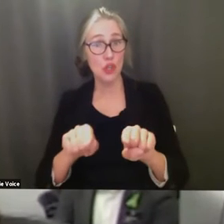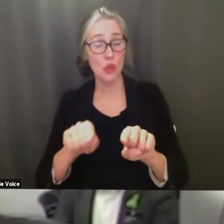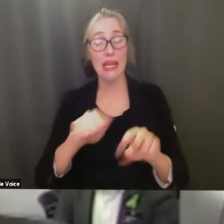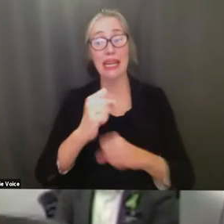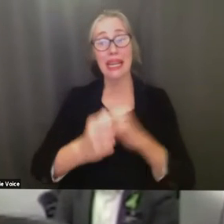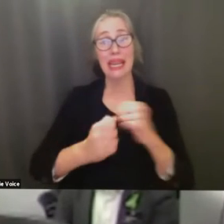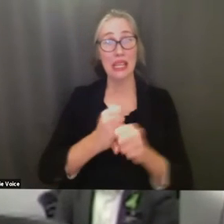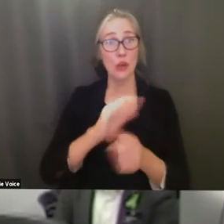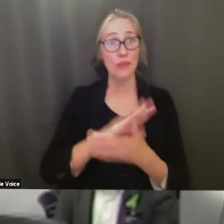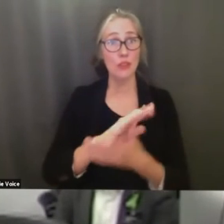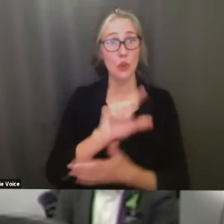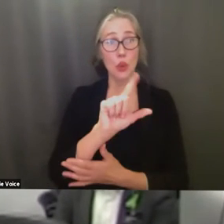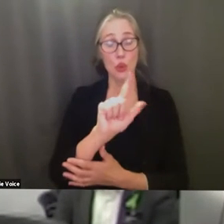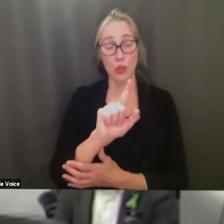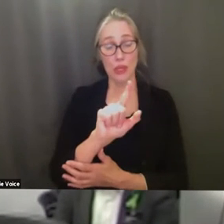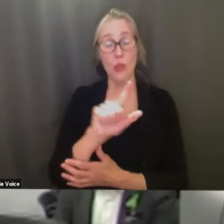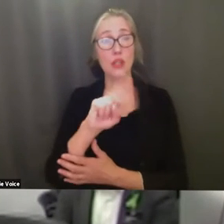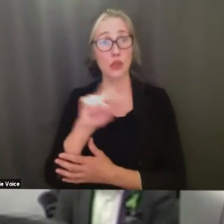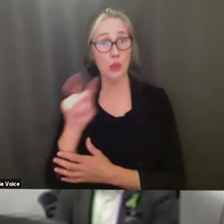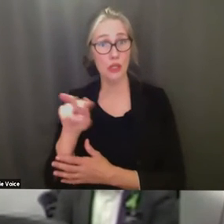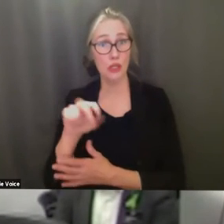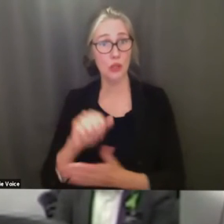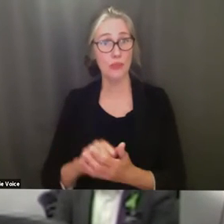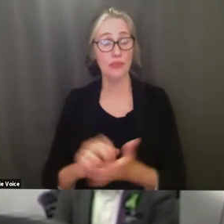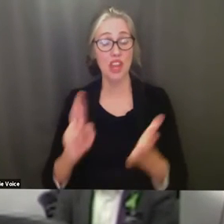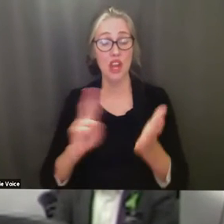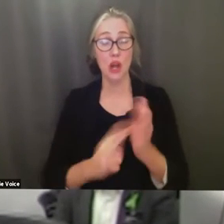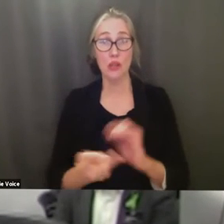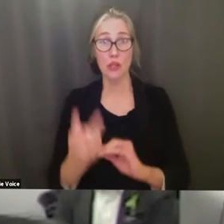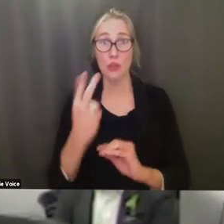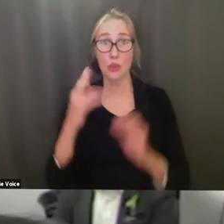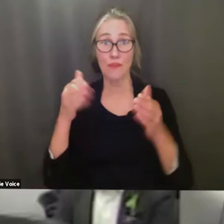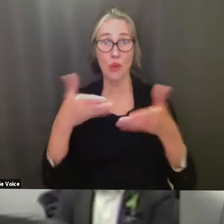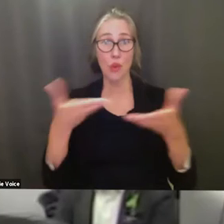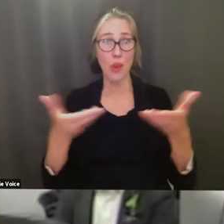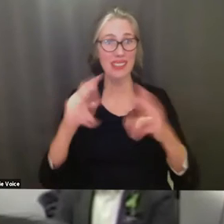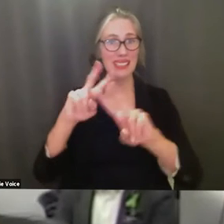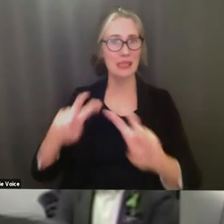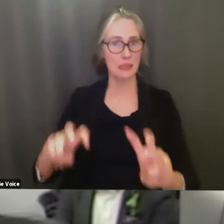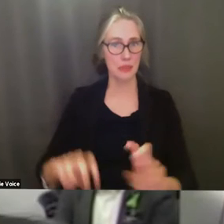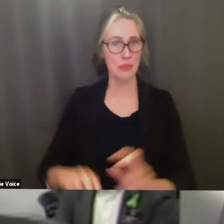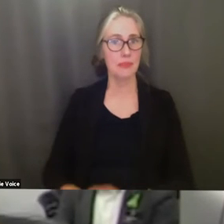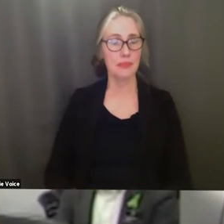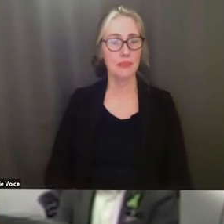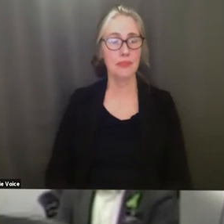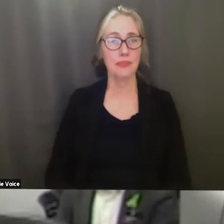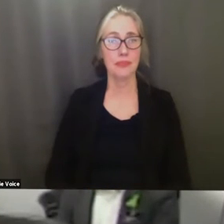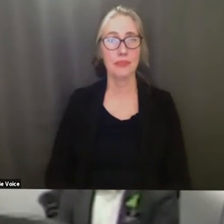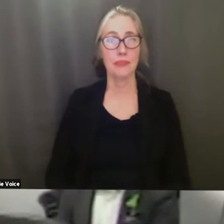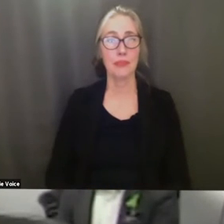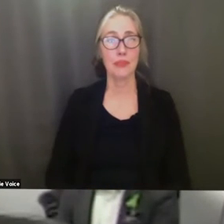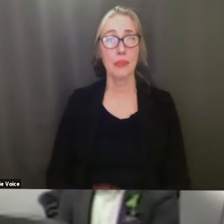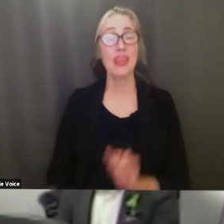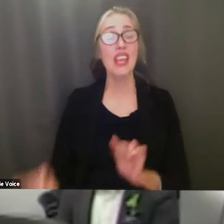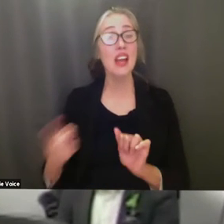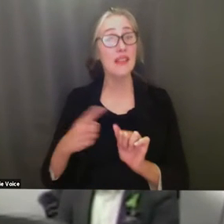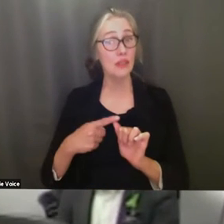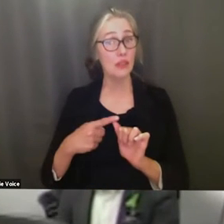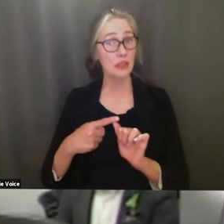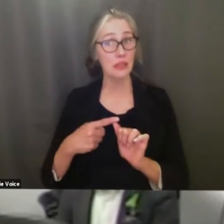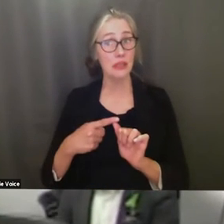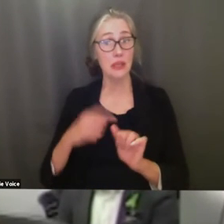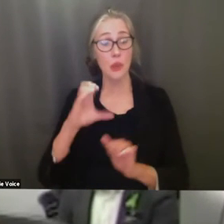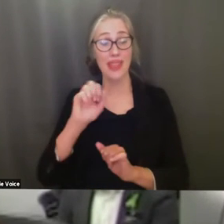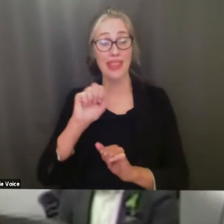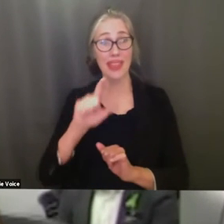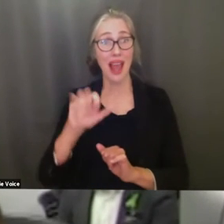instrucción conforme llegamos al ciclo escolar 2021-2022 y nos centramos en la evaluación.